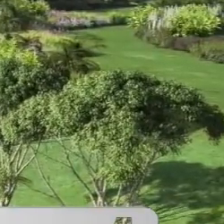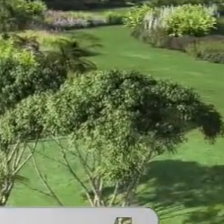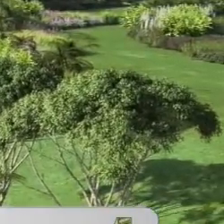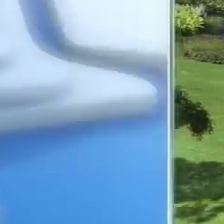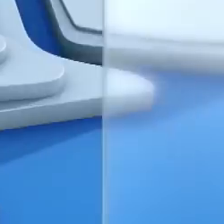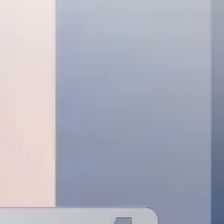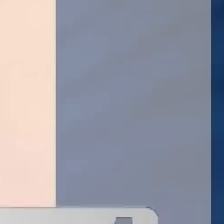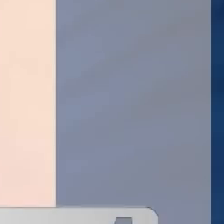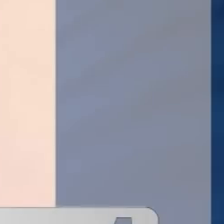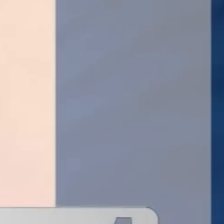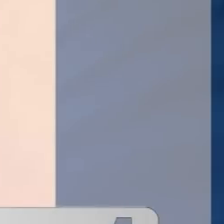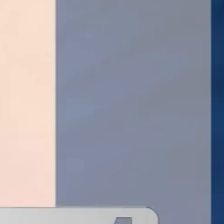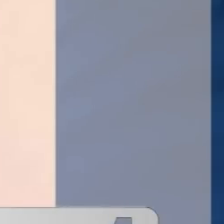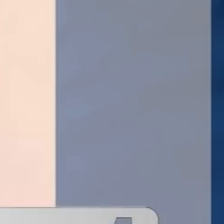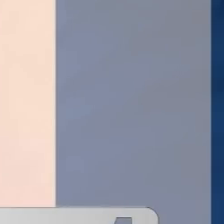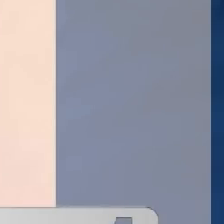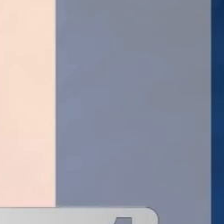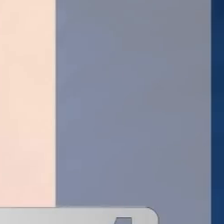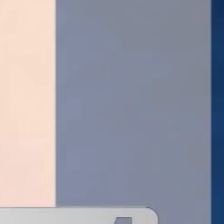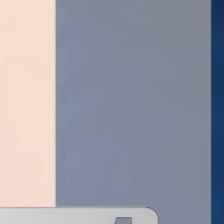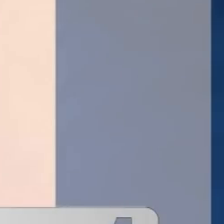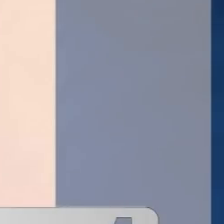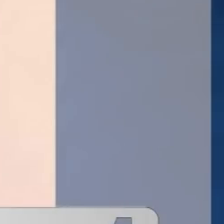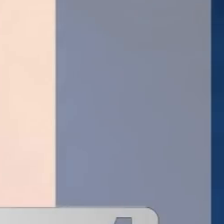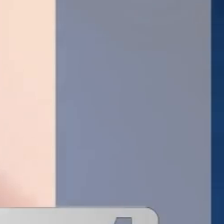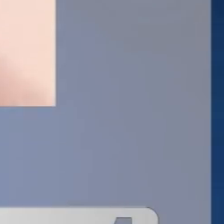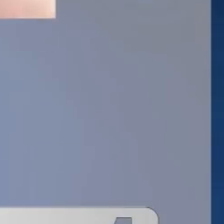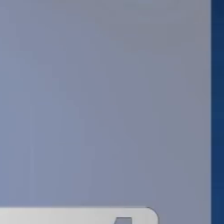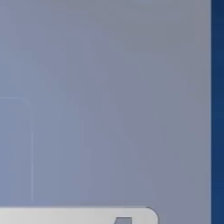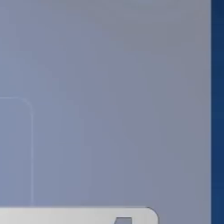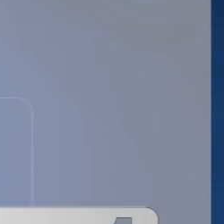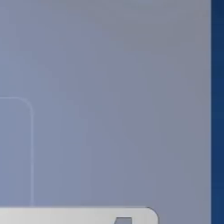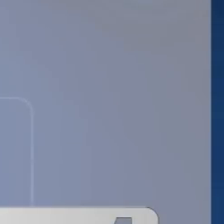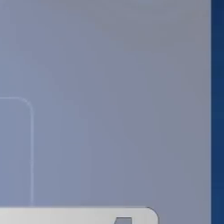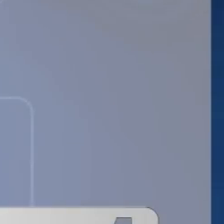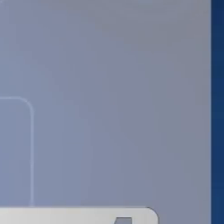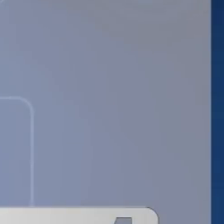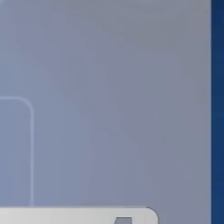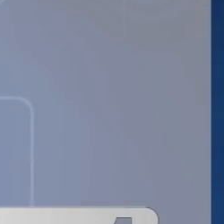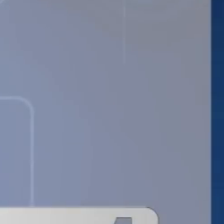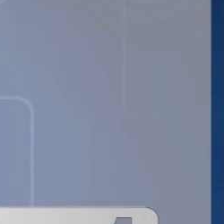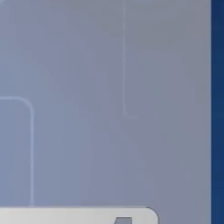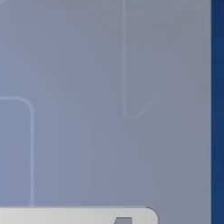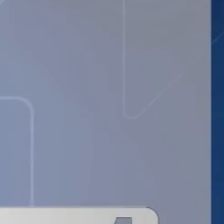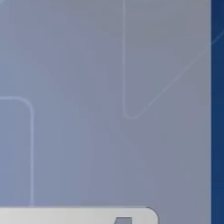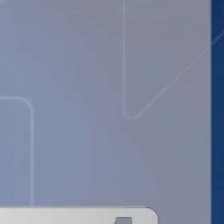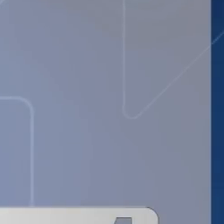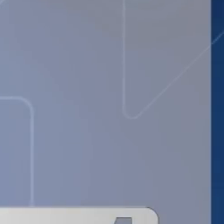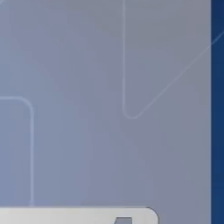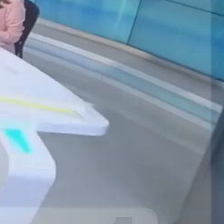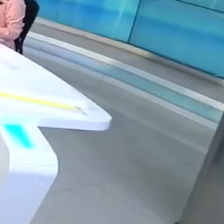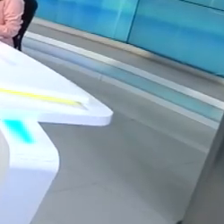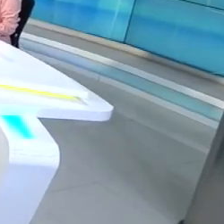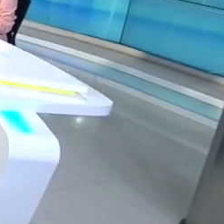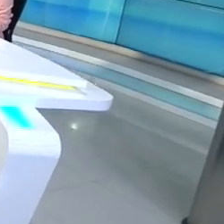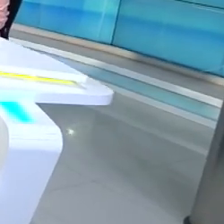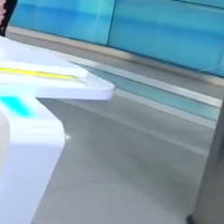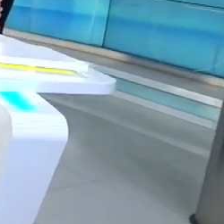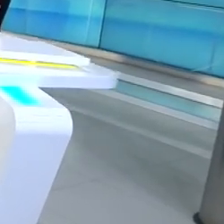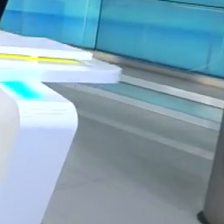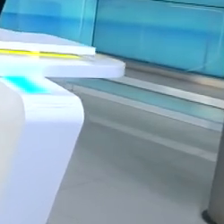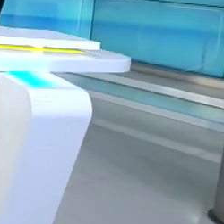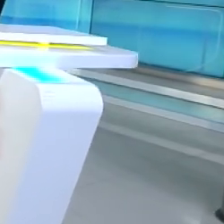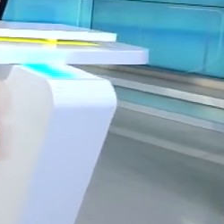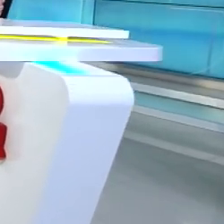de dólares. ¿Cuál es el milagro de la monja María Berenice Duque, que está a punto de ser beatificada?